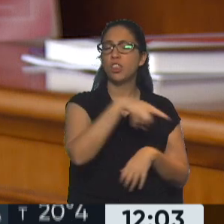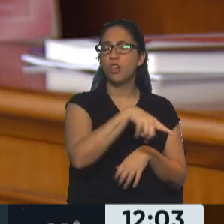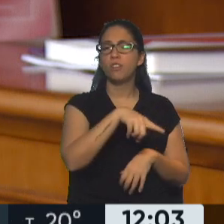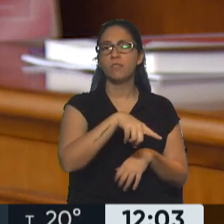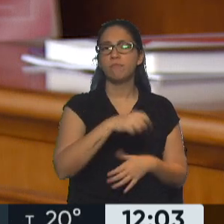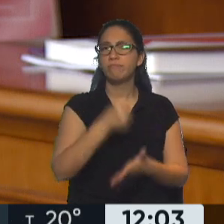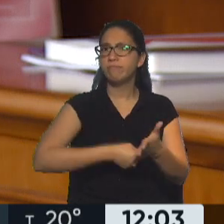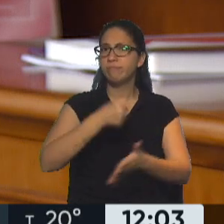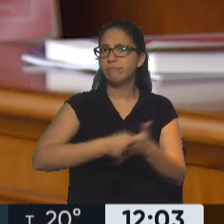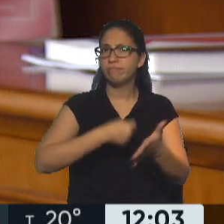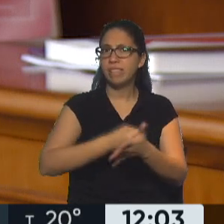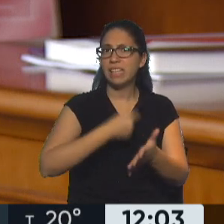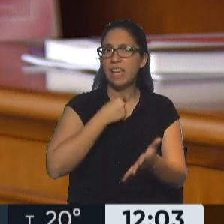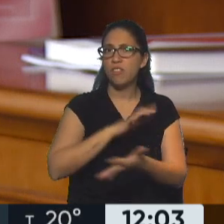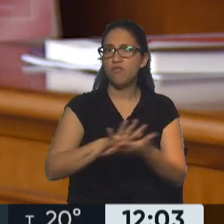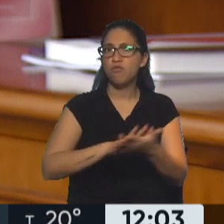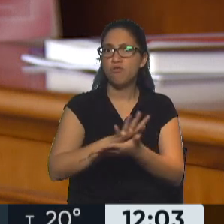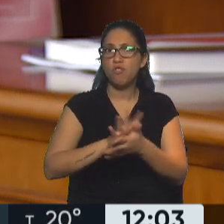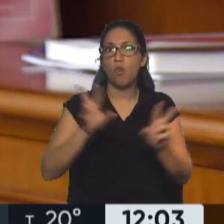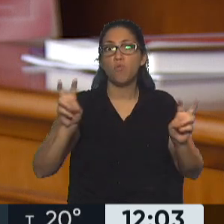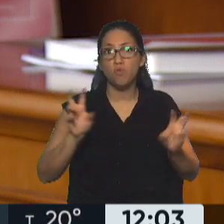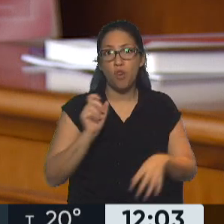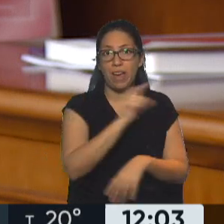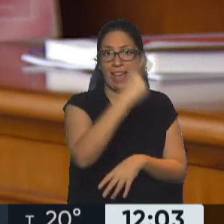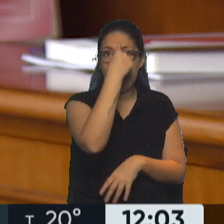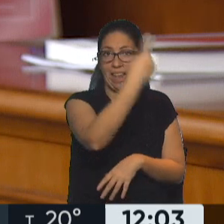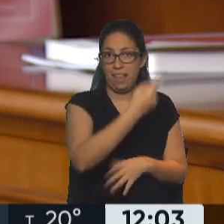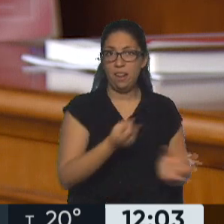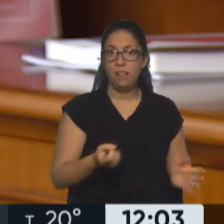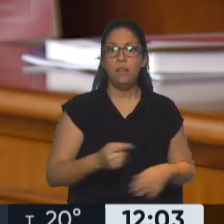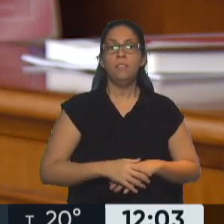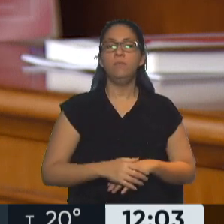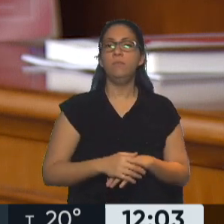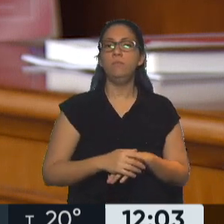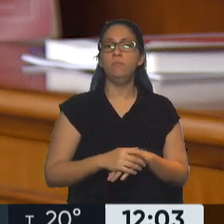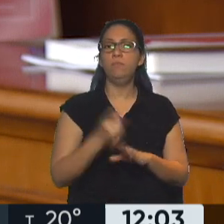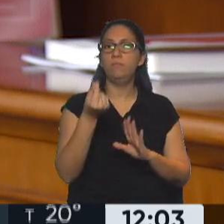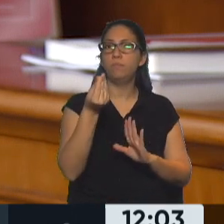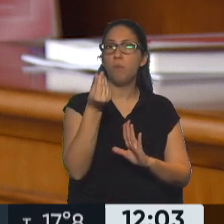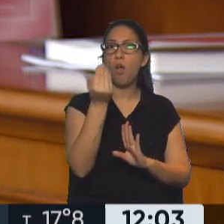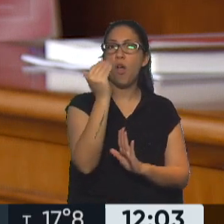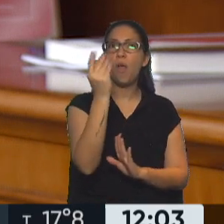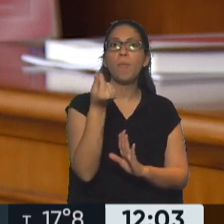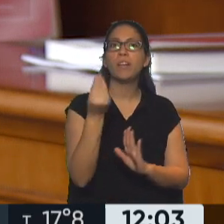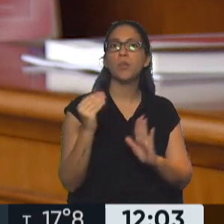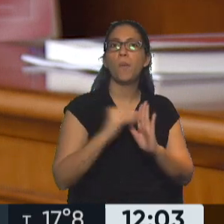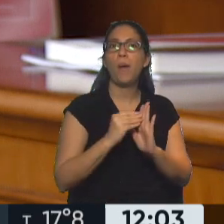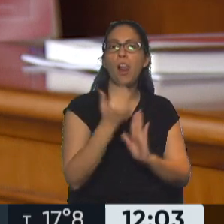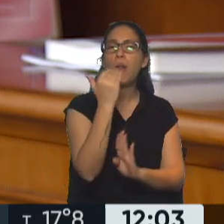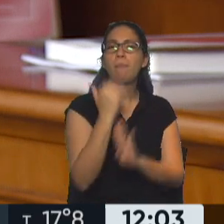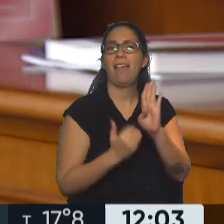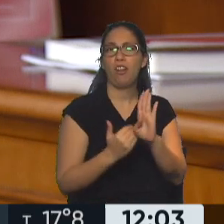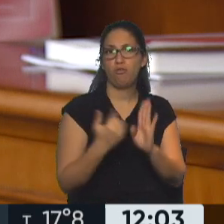para la solución, desde el punto de vista de ellos, que interpretan que sería una devaluación del tipo de cambio. Digamos, nosotros entendemos